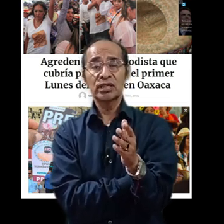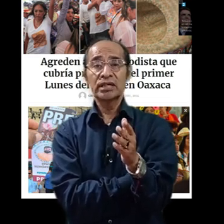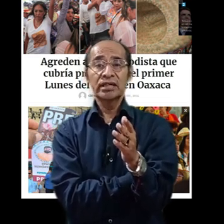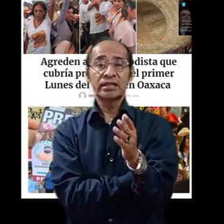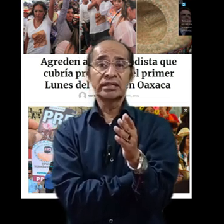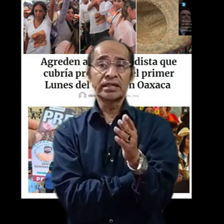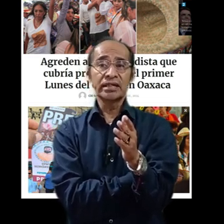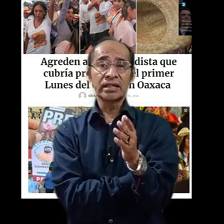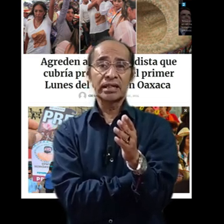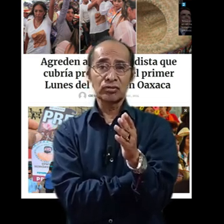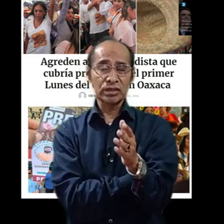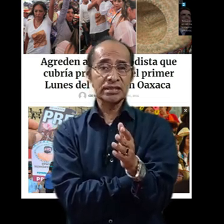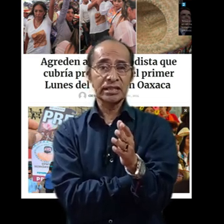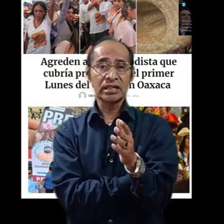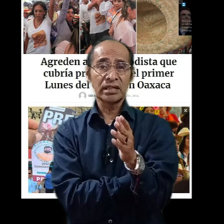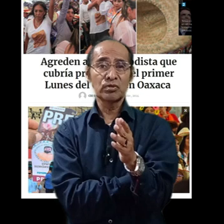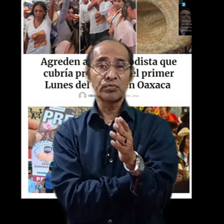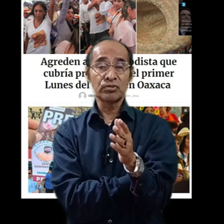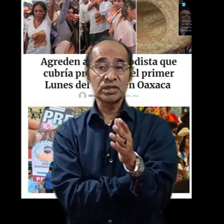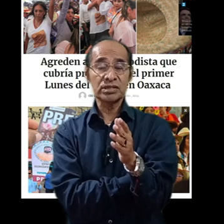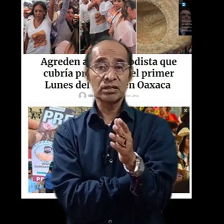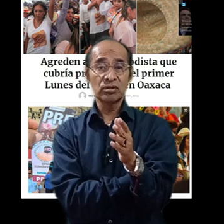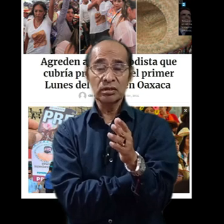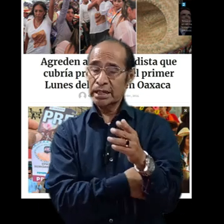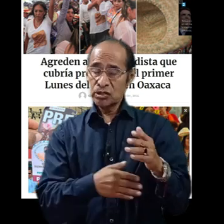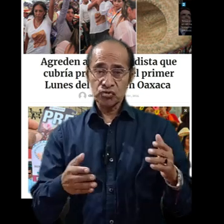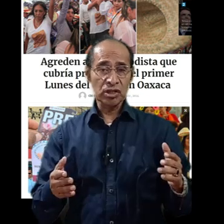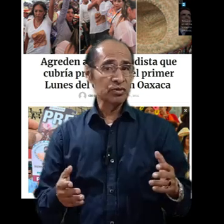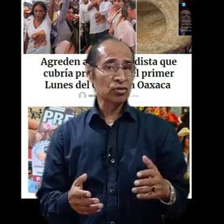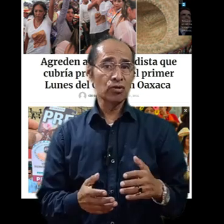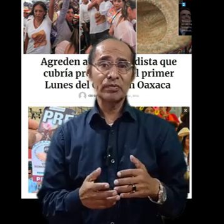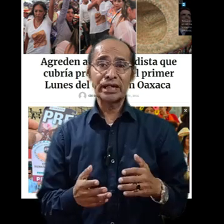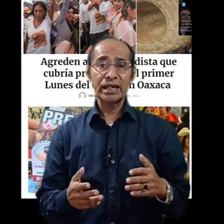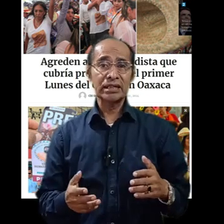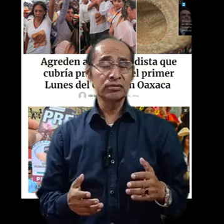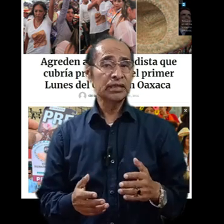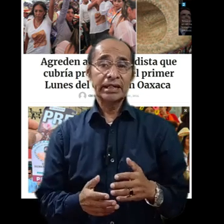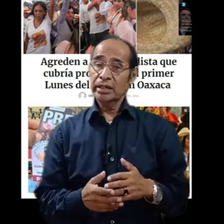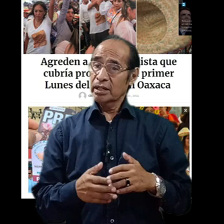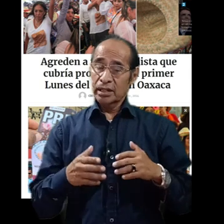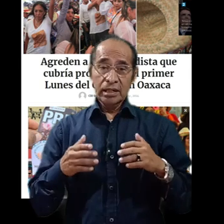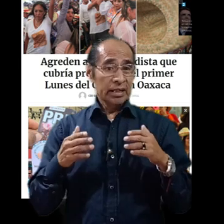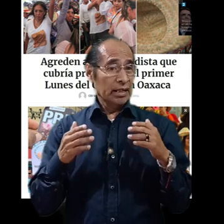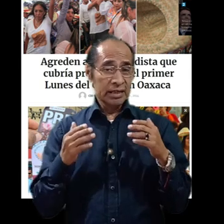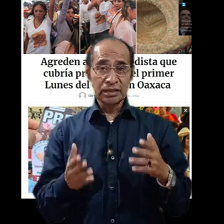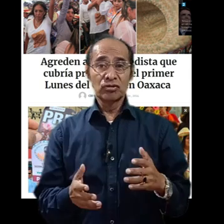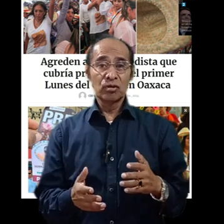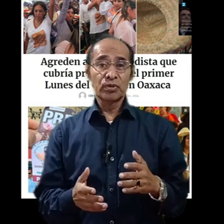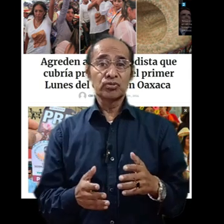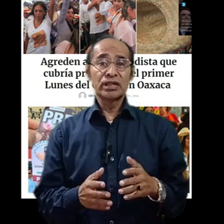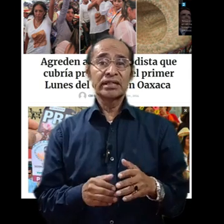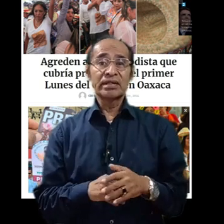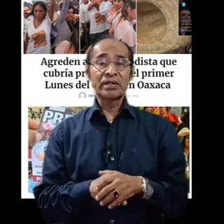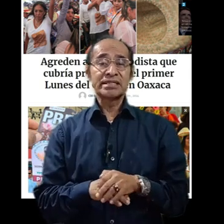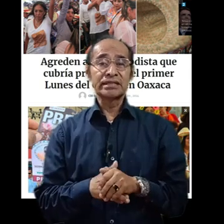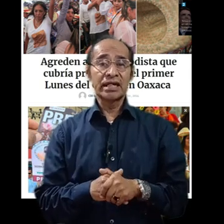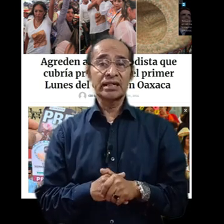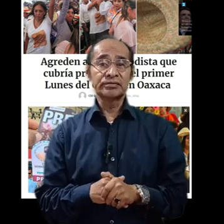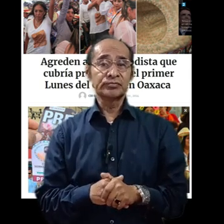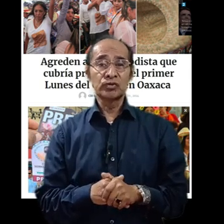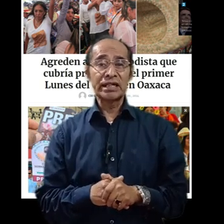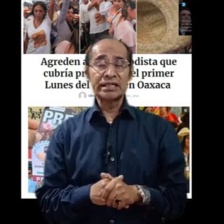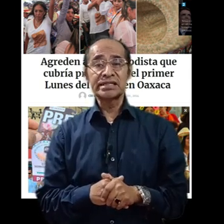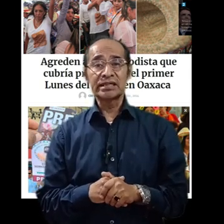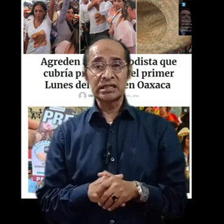situación de ser del gremio periodístico su servidor lo ha manejado he tenido la oportunidad de